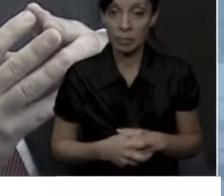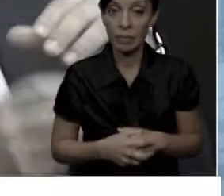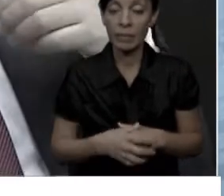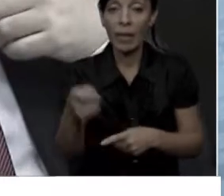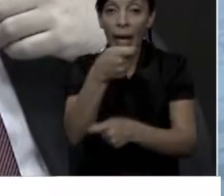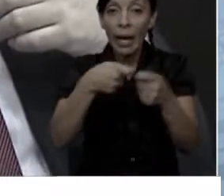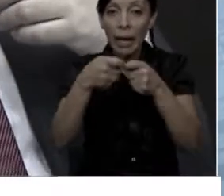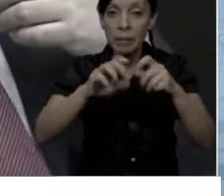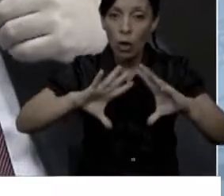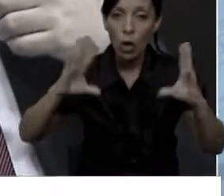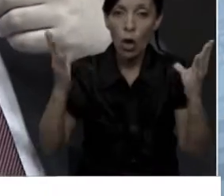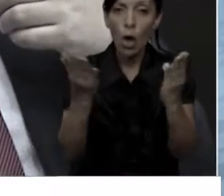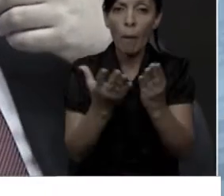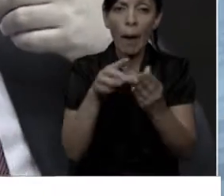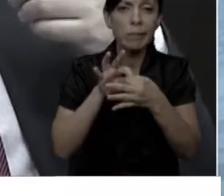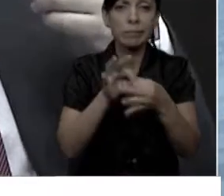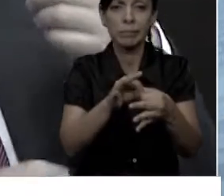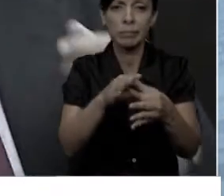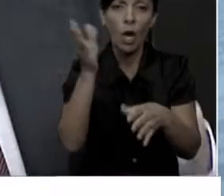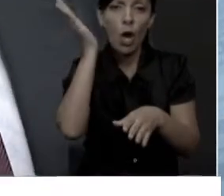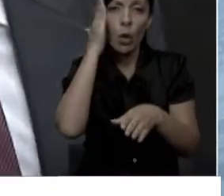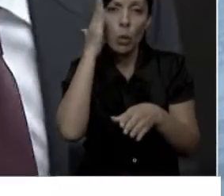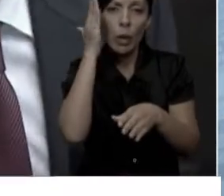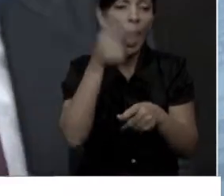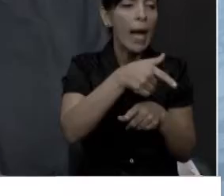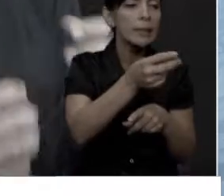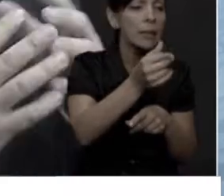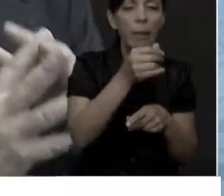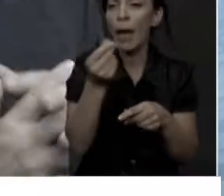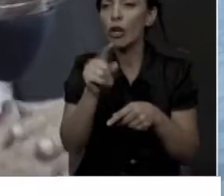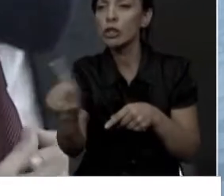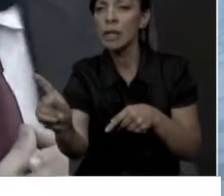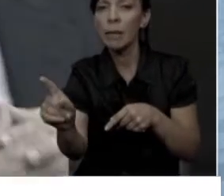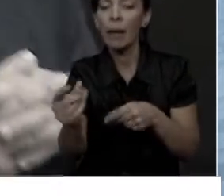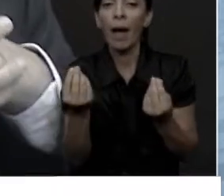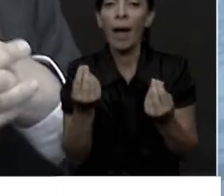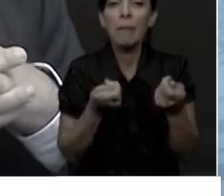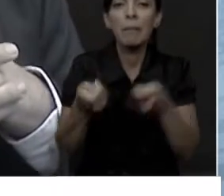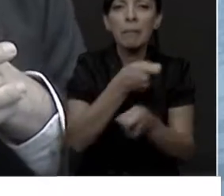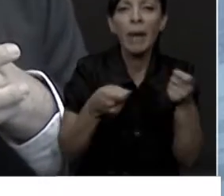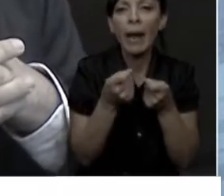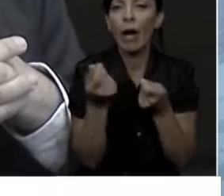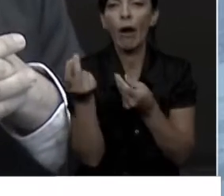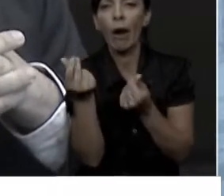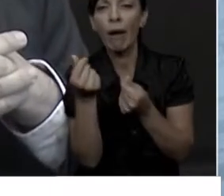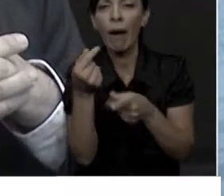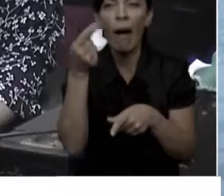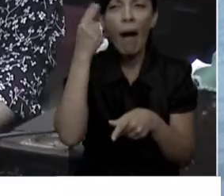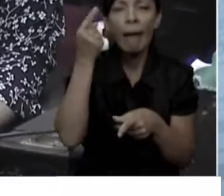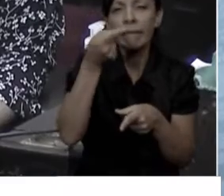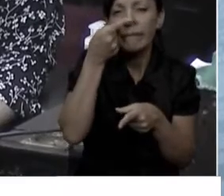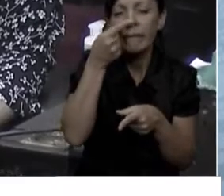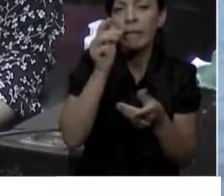Capitalismo global basado en la cultura de Descartes en lo filosófico y en el dominio de las finanzas, de la especulación en